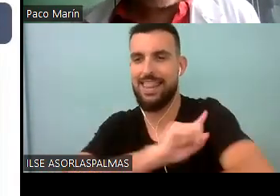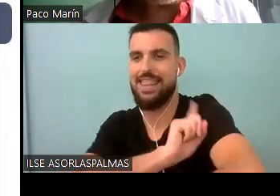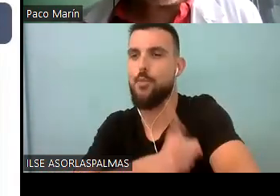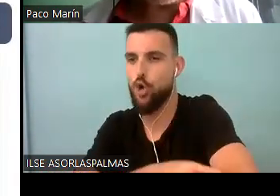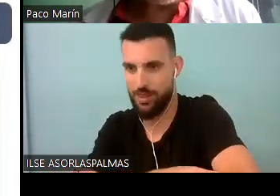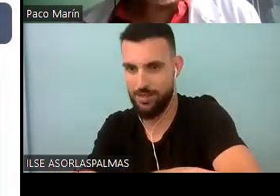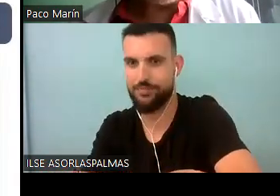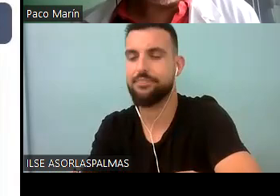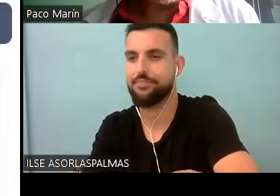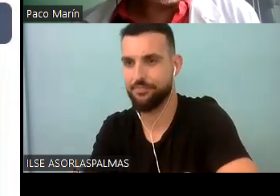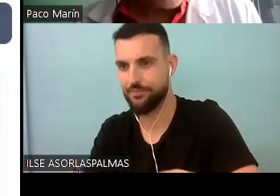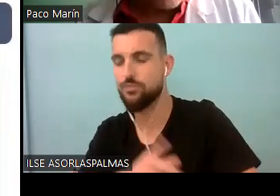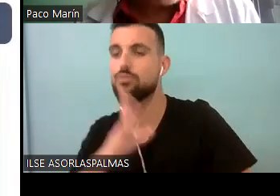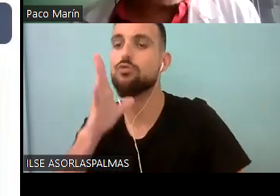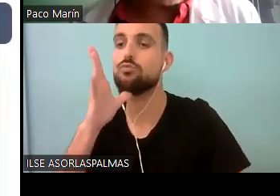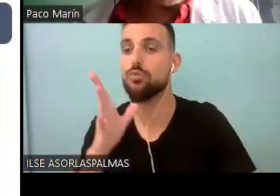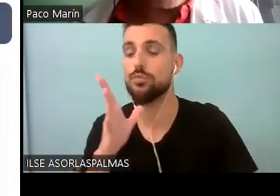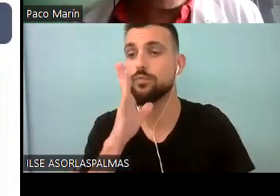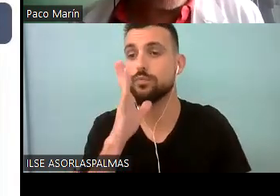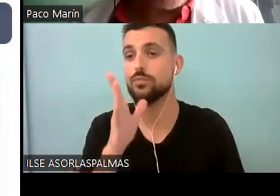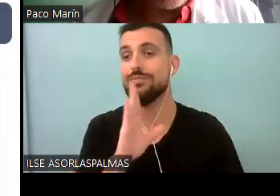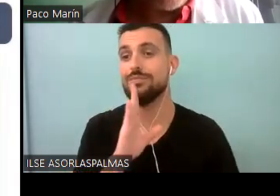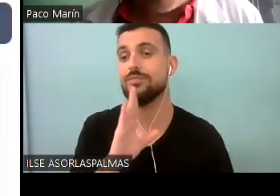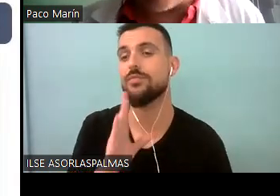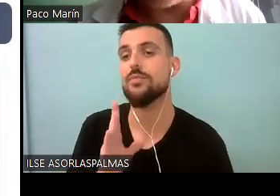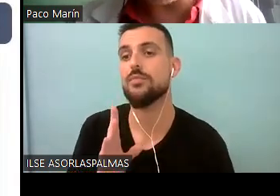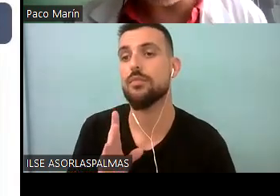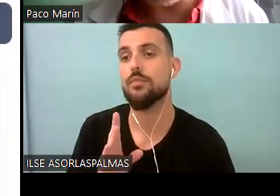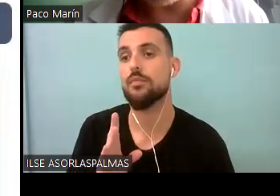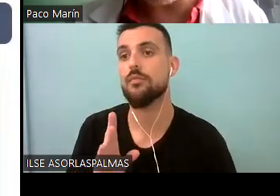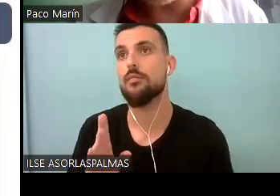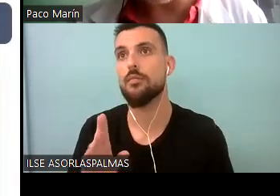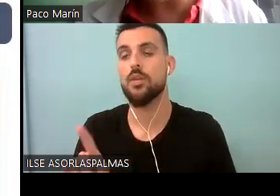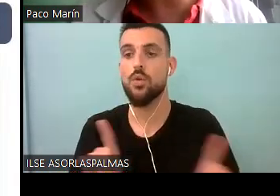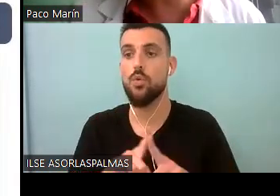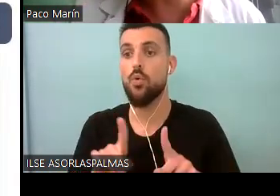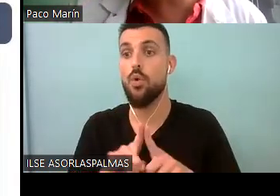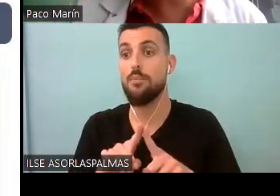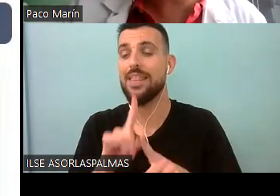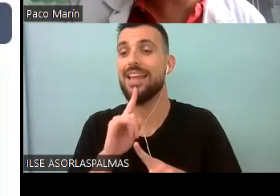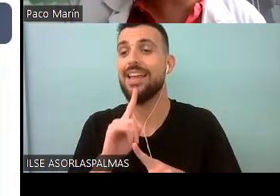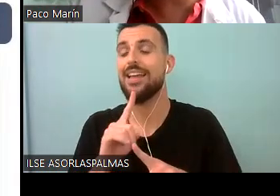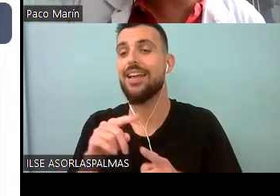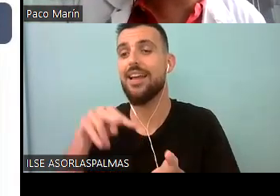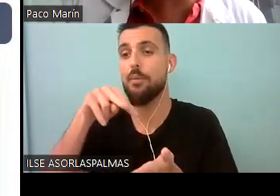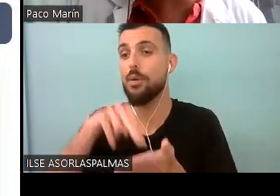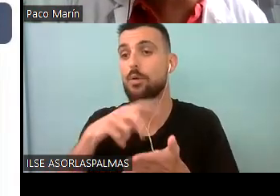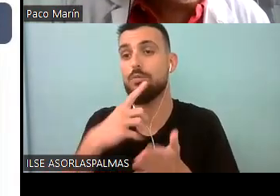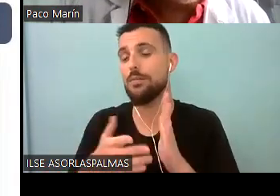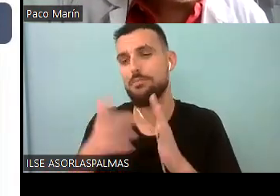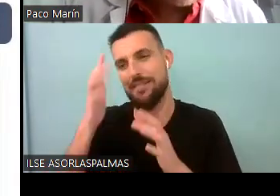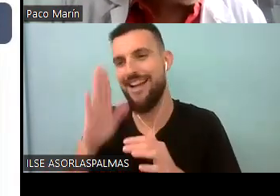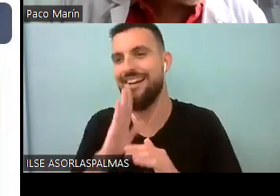La razón está, lo que comentábamos antes de no estar sometidos a la gravedad, ¿no? Hacemos un viaje a la Luna,